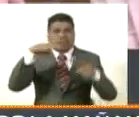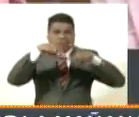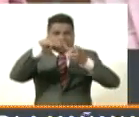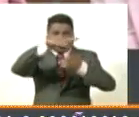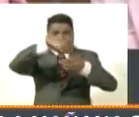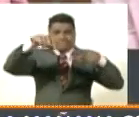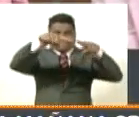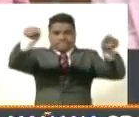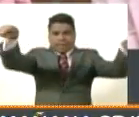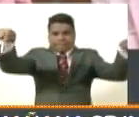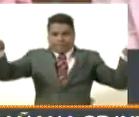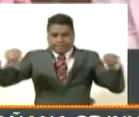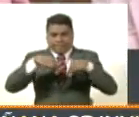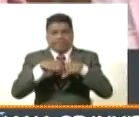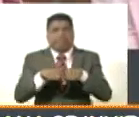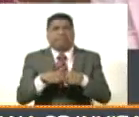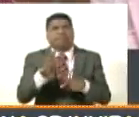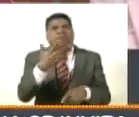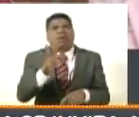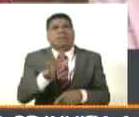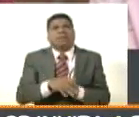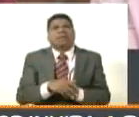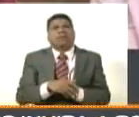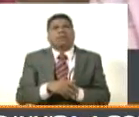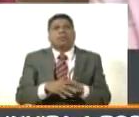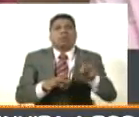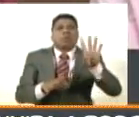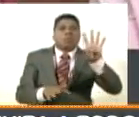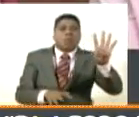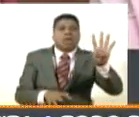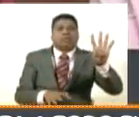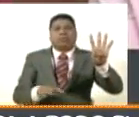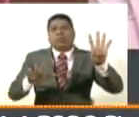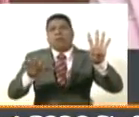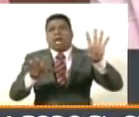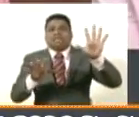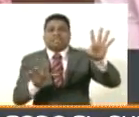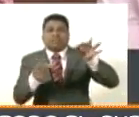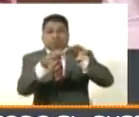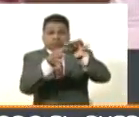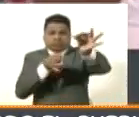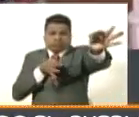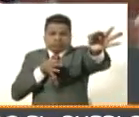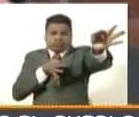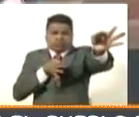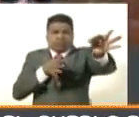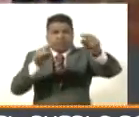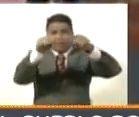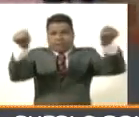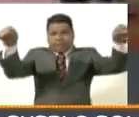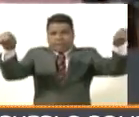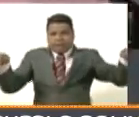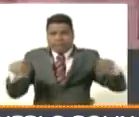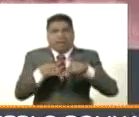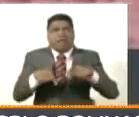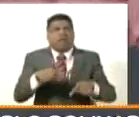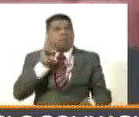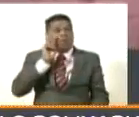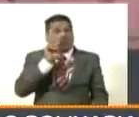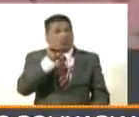de aproximadamente unos 4 a 5 kilómetros, como se aprecia de